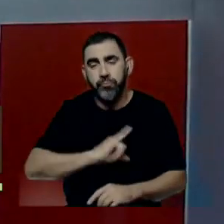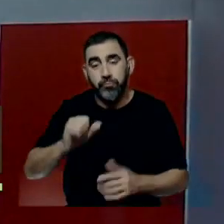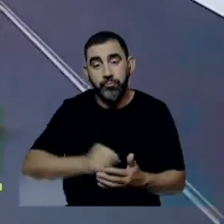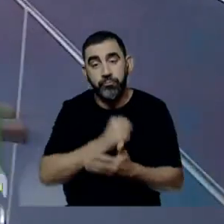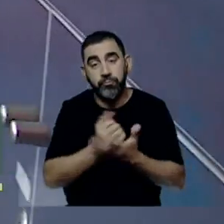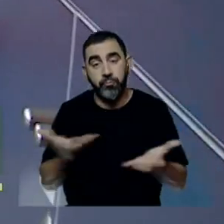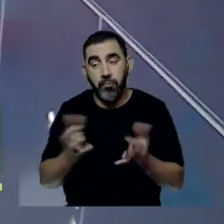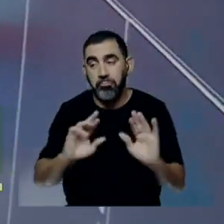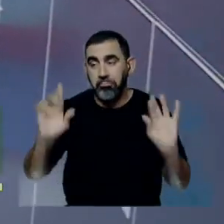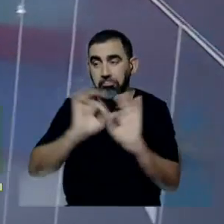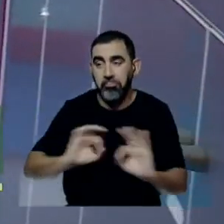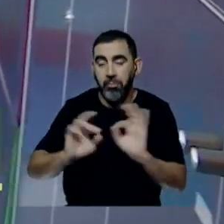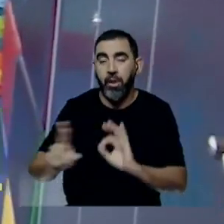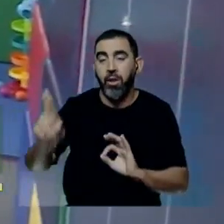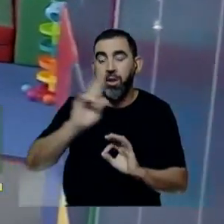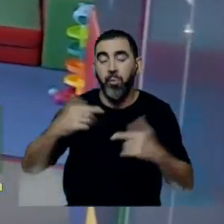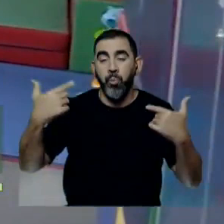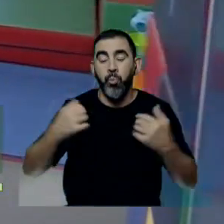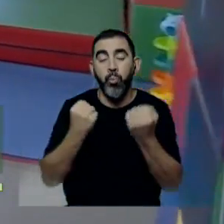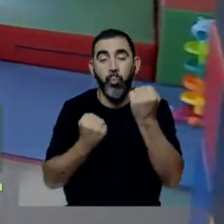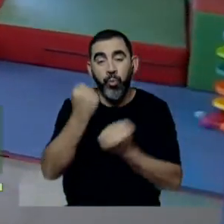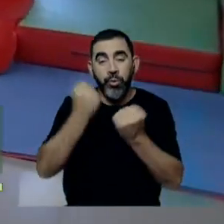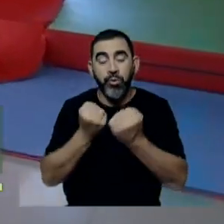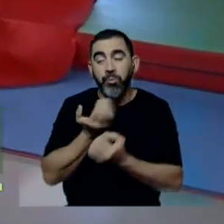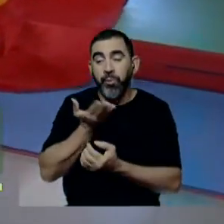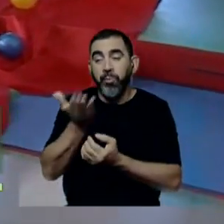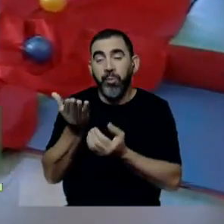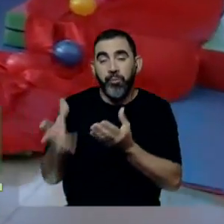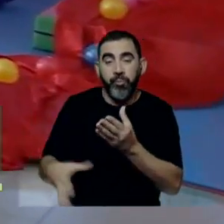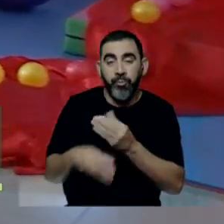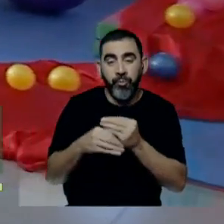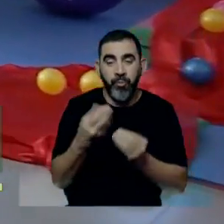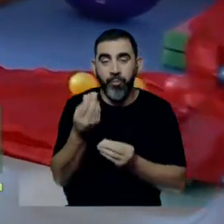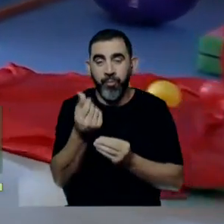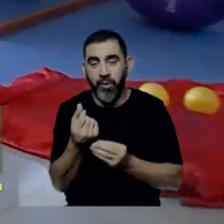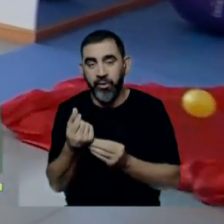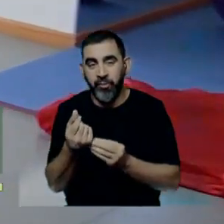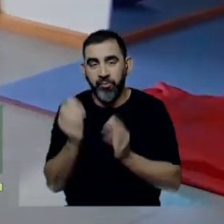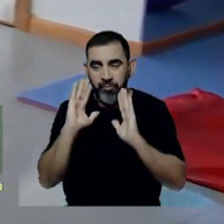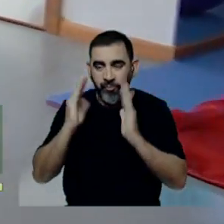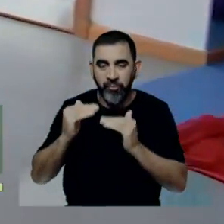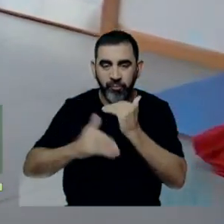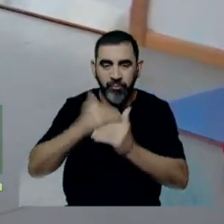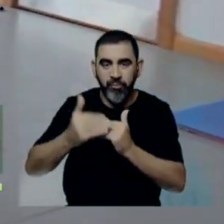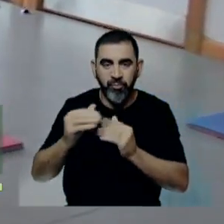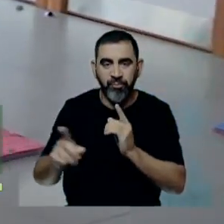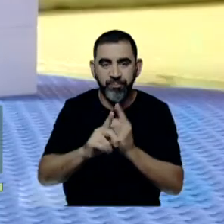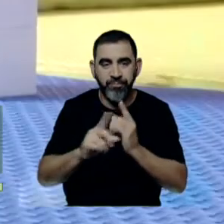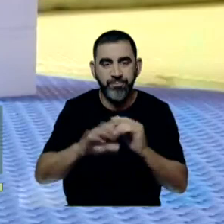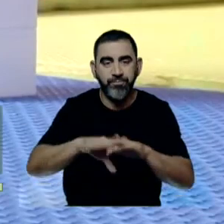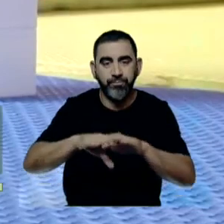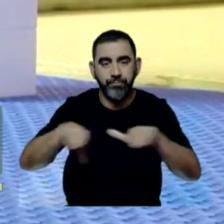momento no hay respuesta del Ministerio de Economía ante el pedido de refuerzo presupuestal para avanzar en la cobertura de